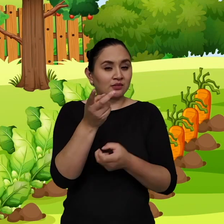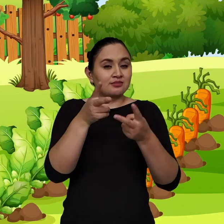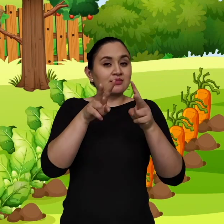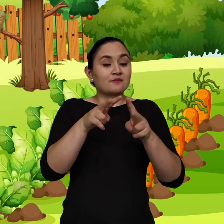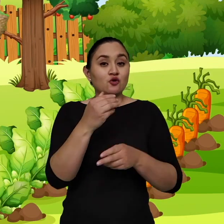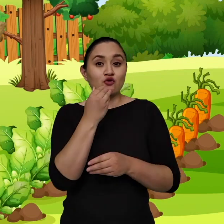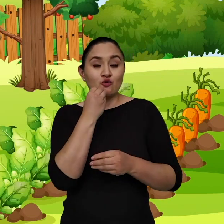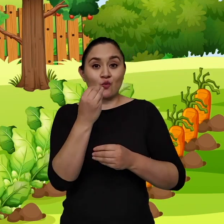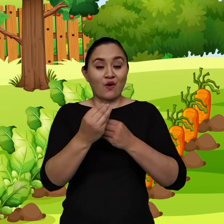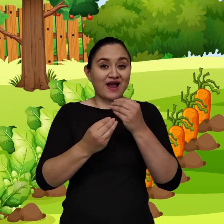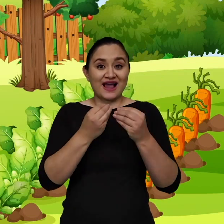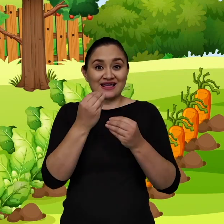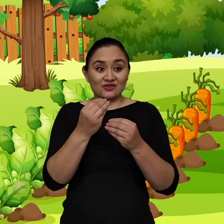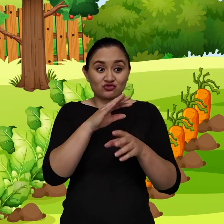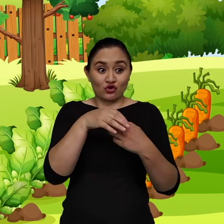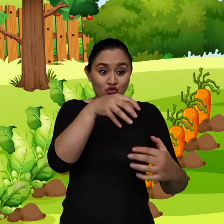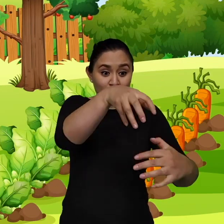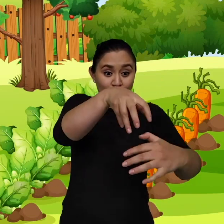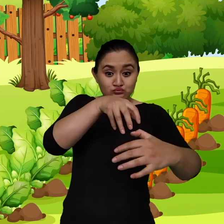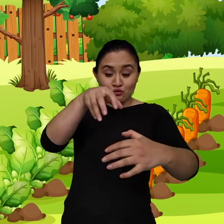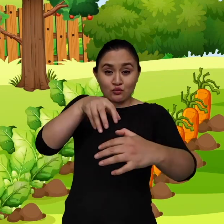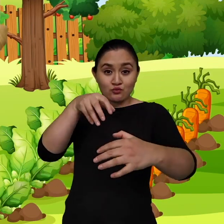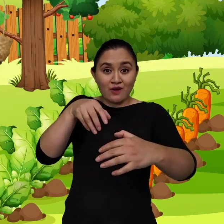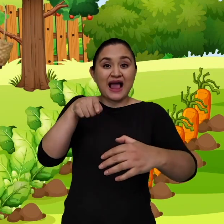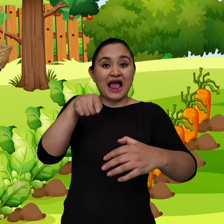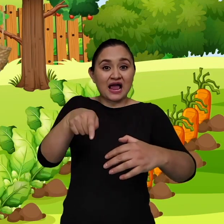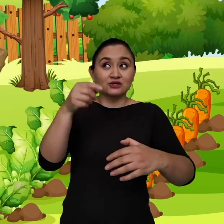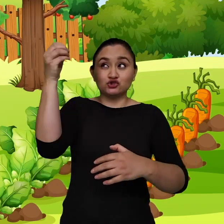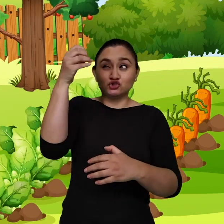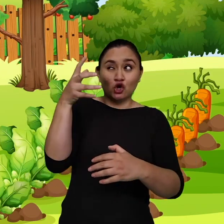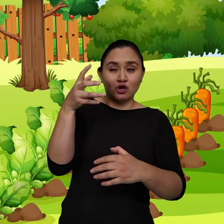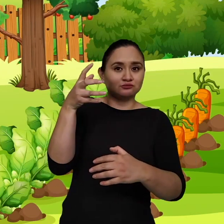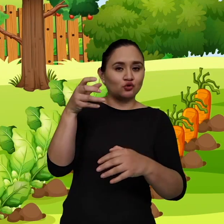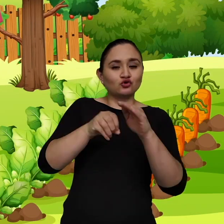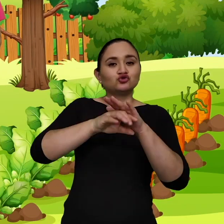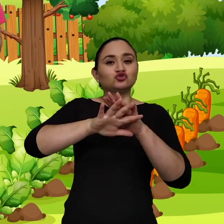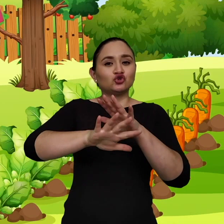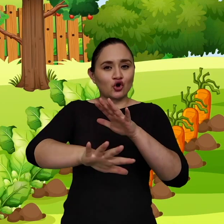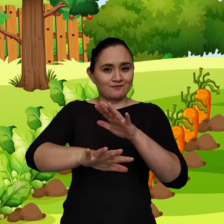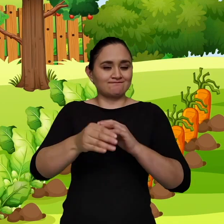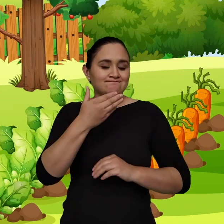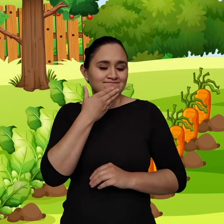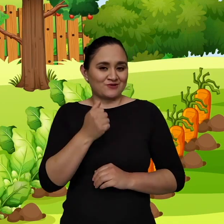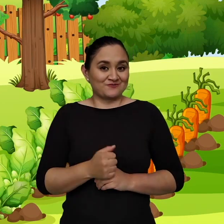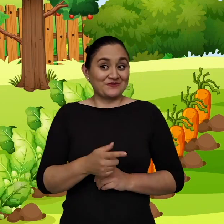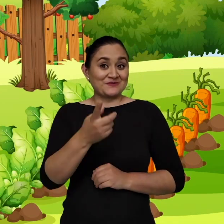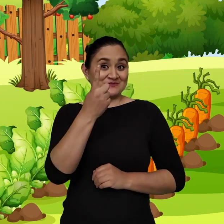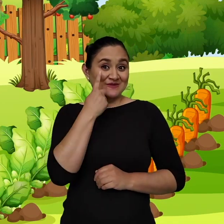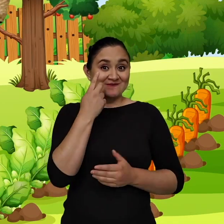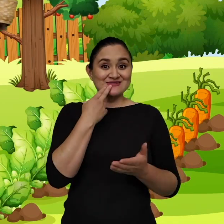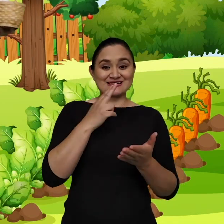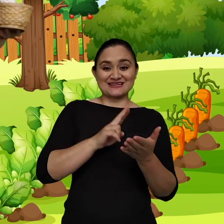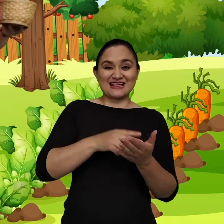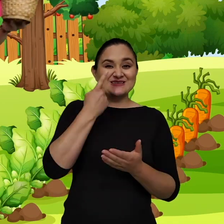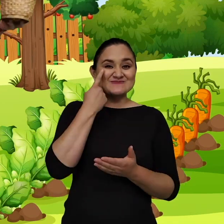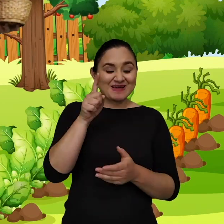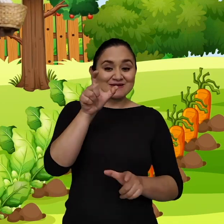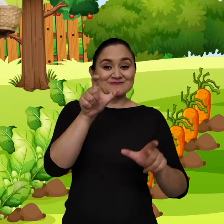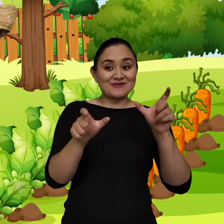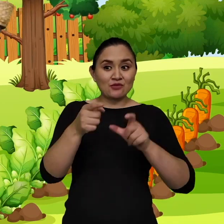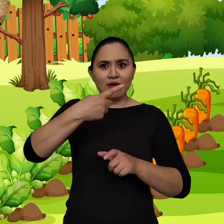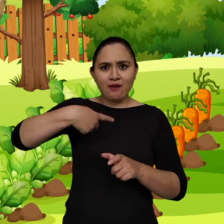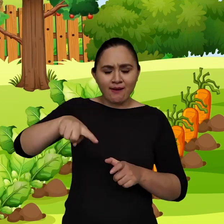debemos mantener todo lo cosechado a la sombra. Ahora veamos una carta para las personas